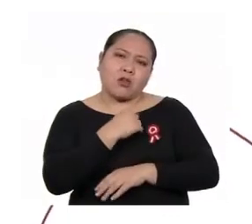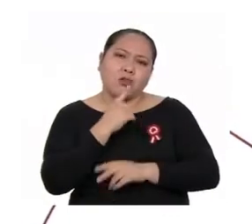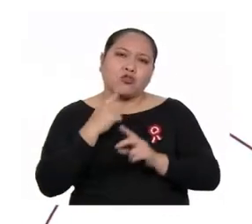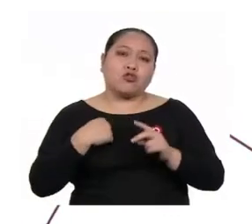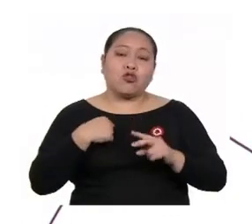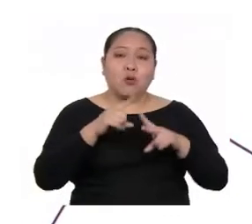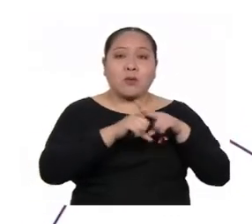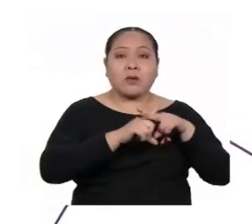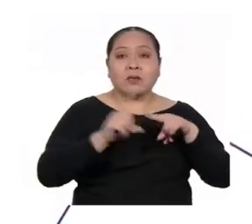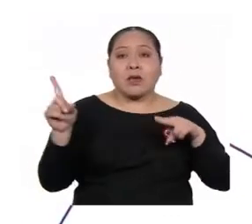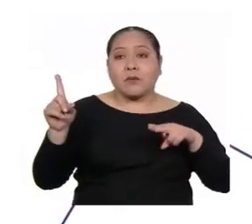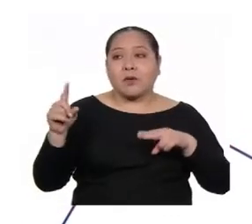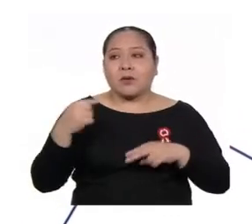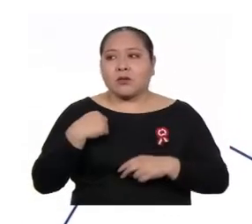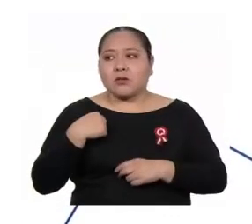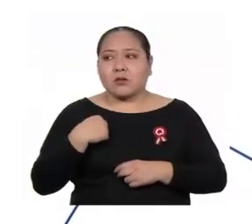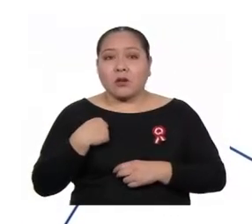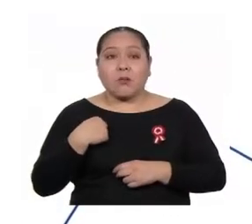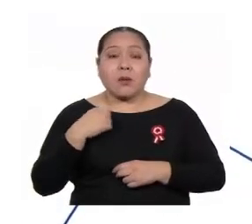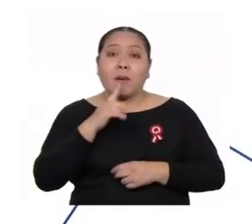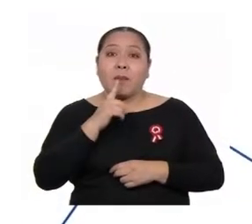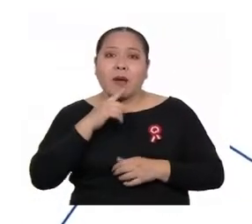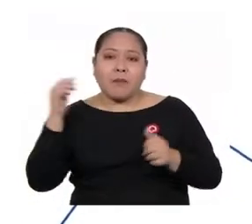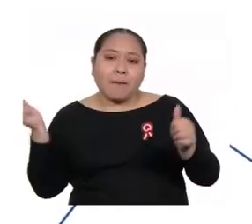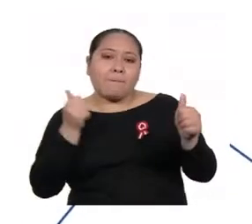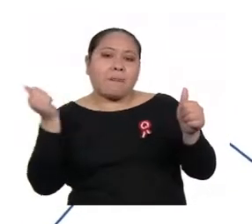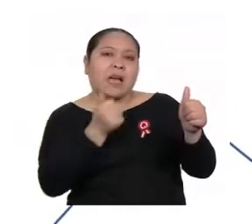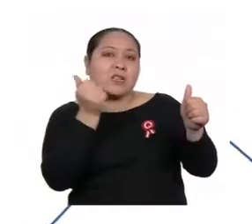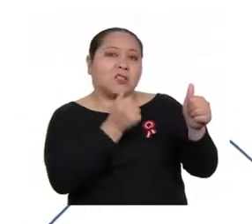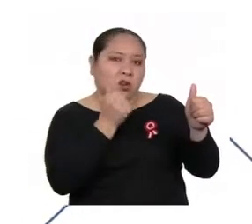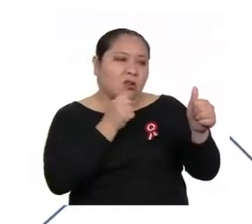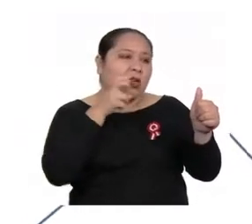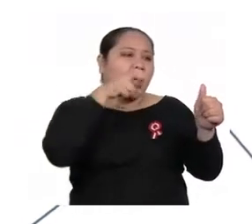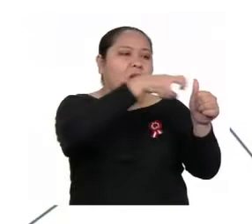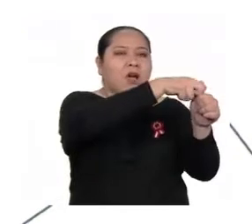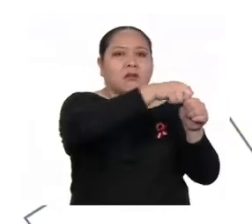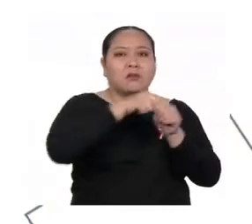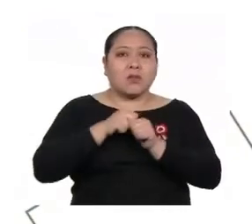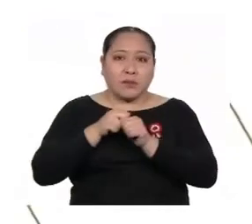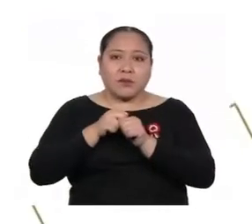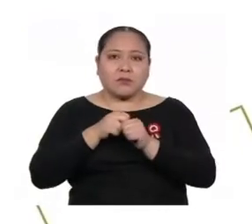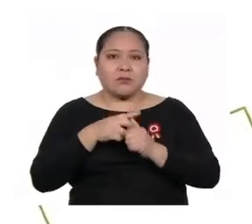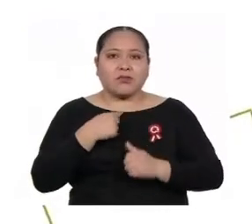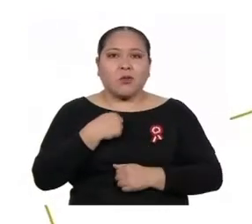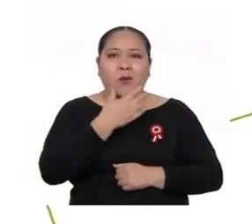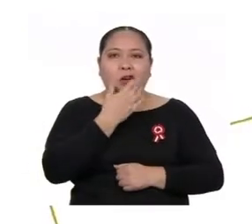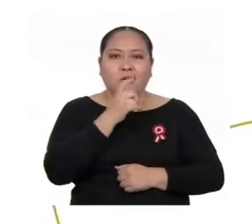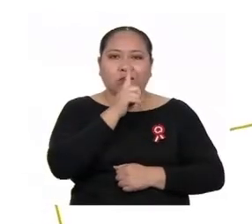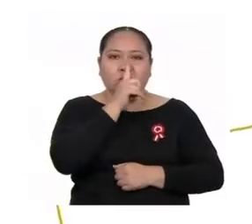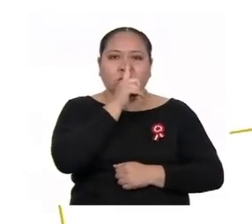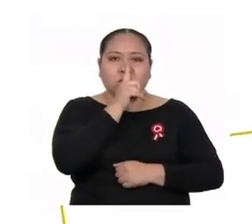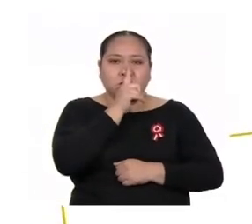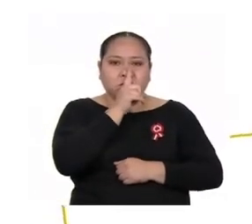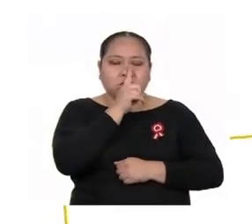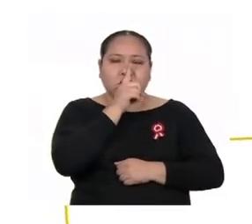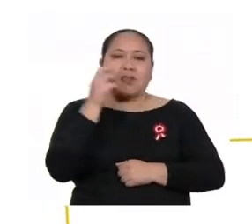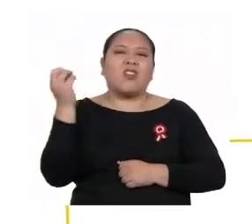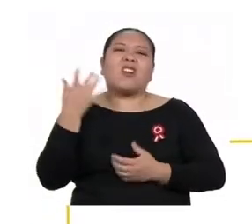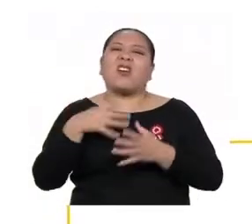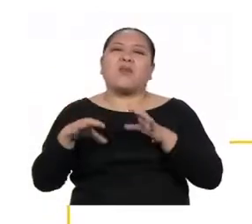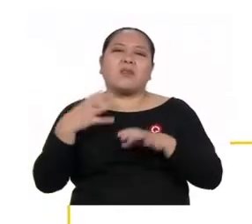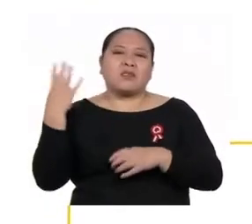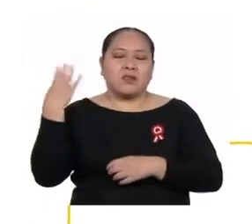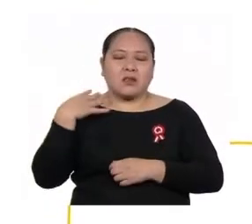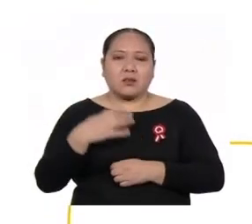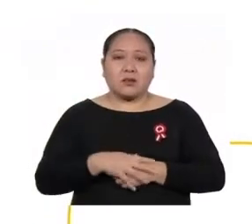padre me hizo perseguir y me capturaron. Mejor es que calle lo que entonces me ocurrió. La segunda vez que